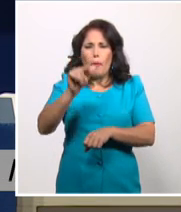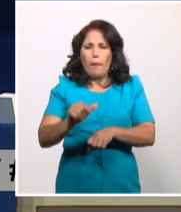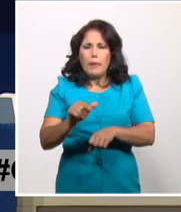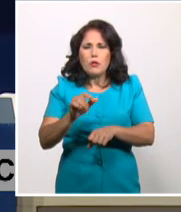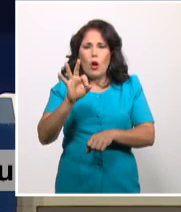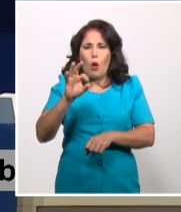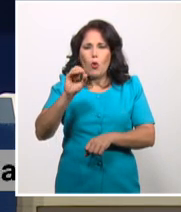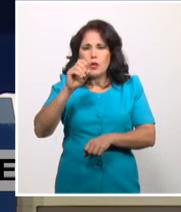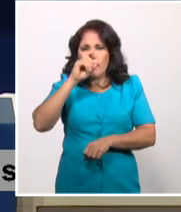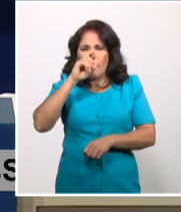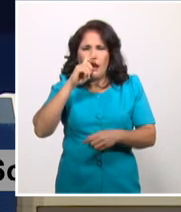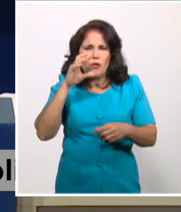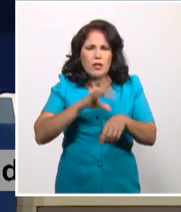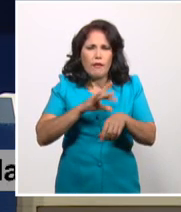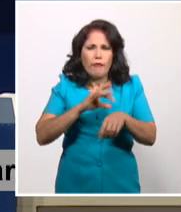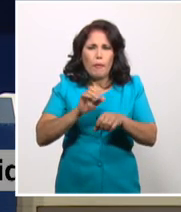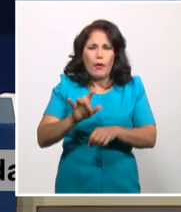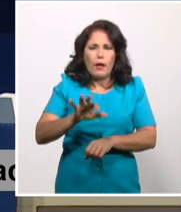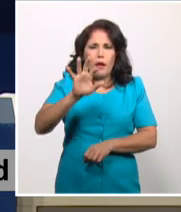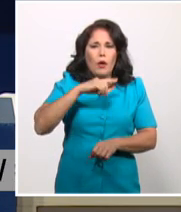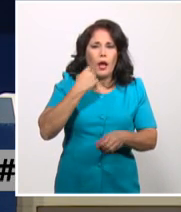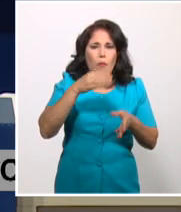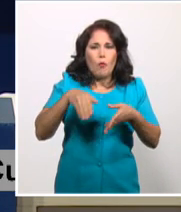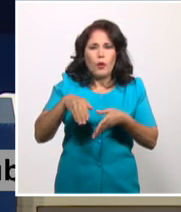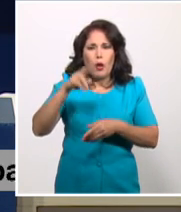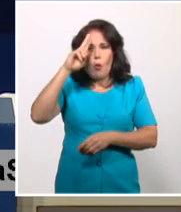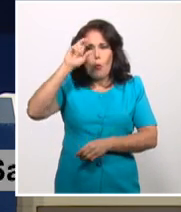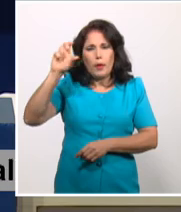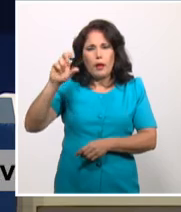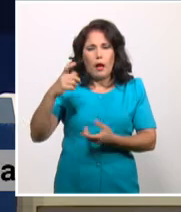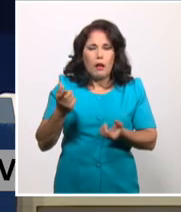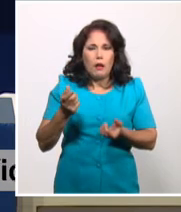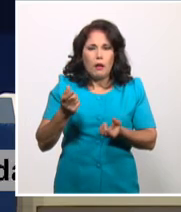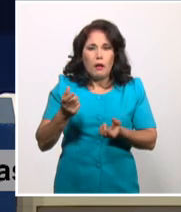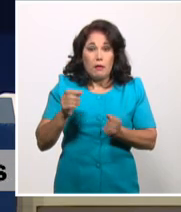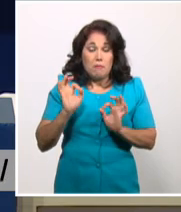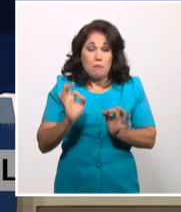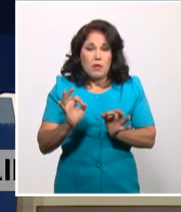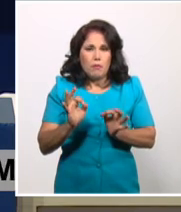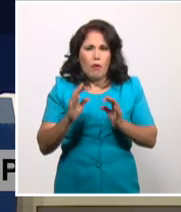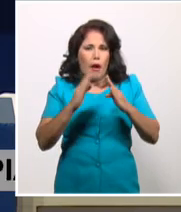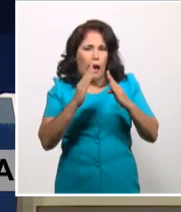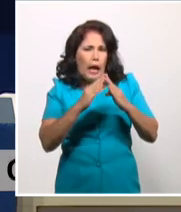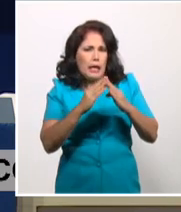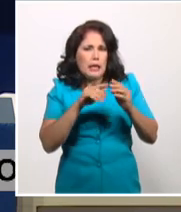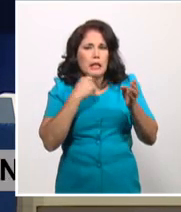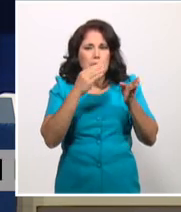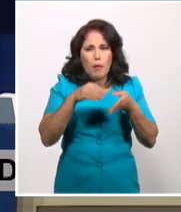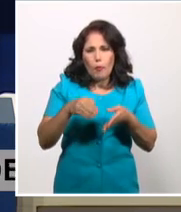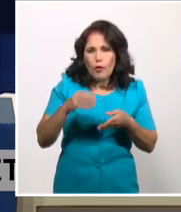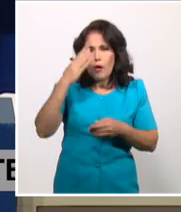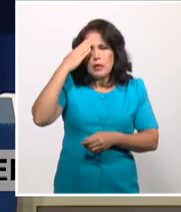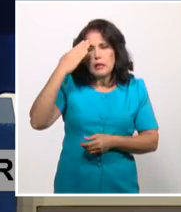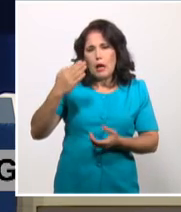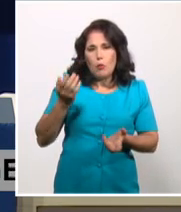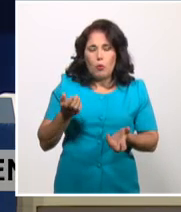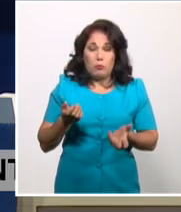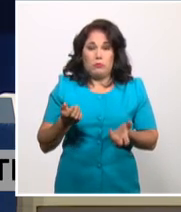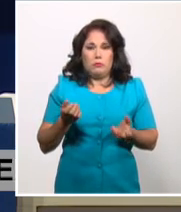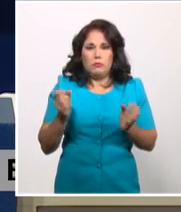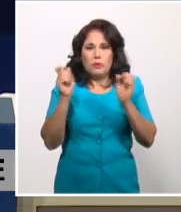80 años de oncología que murió en el hospital? En su casa. Saludos, y como me dice todo el